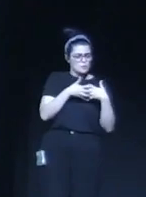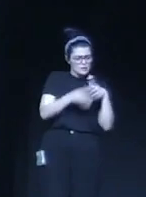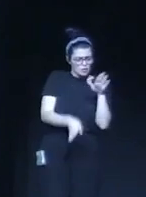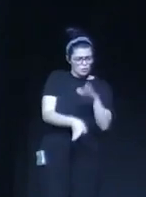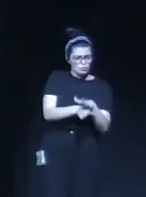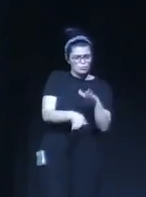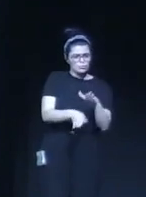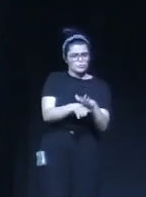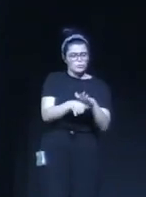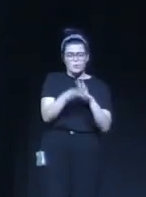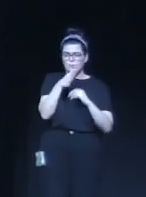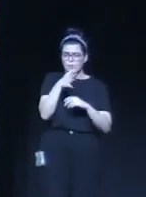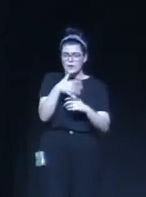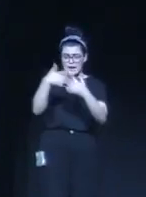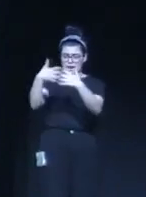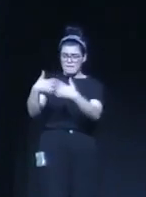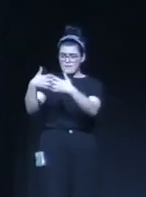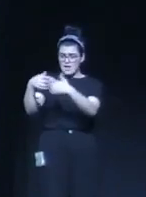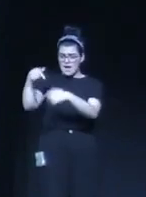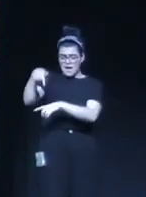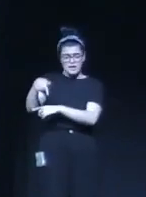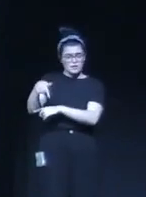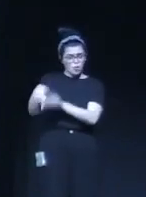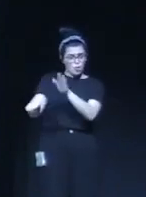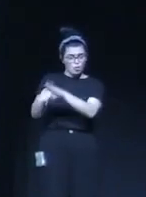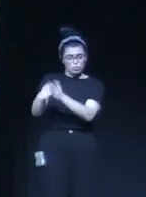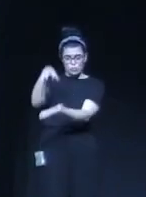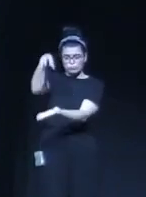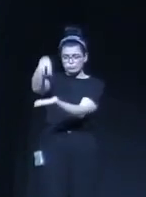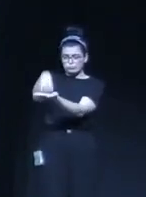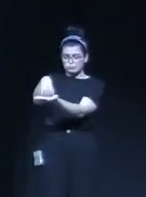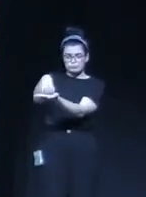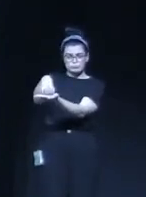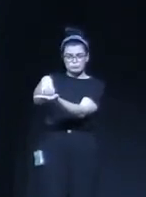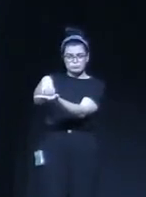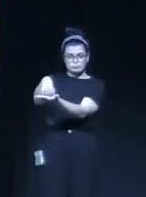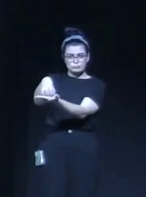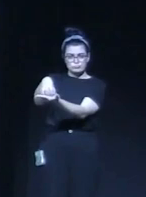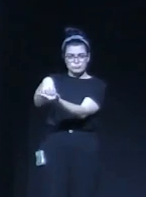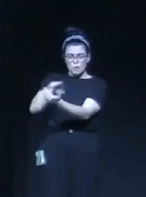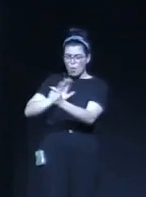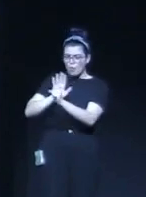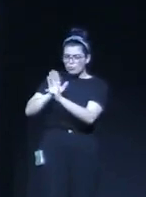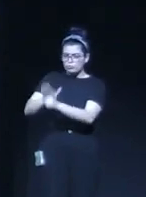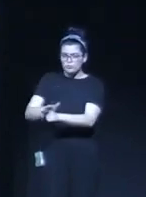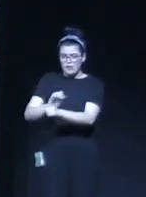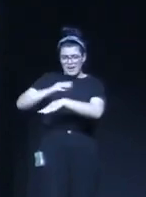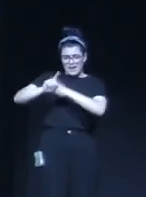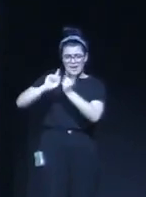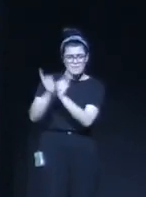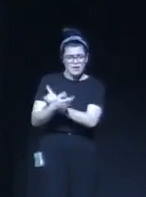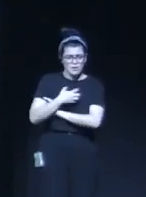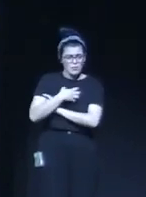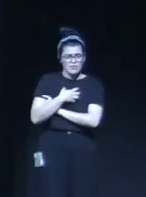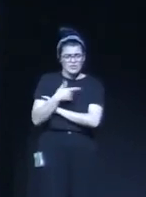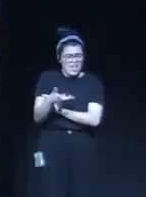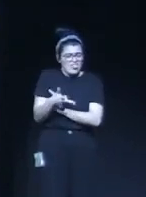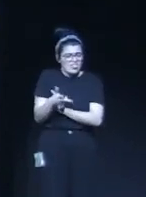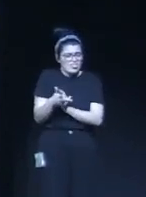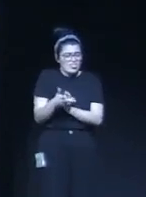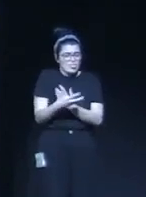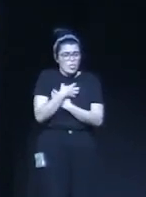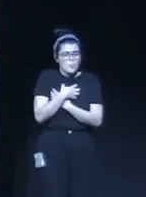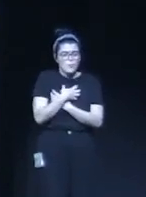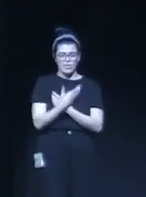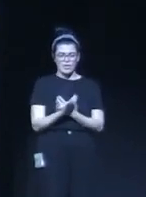sigue, el mastodonte sigue ahí. No hay nada para hacer y cambiar. No hay derecho. ¿Y qué nos pasa? O sea, no hay derecho que se